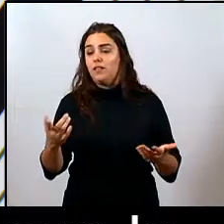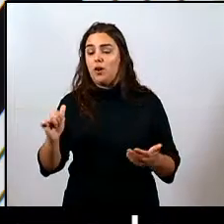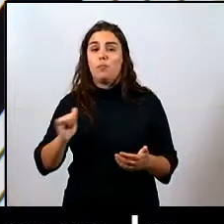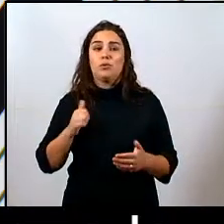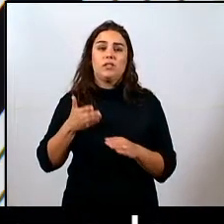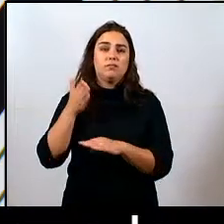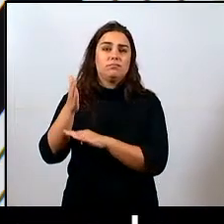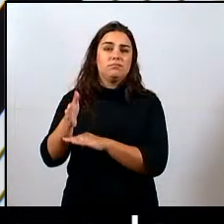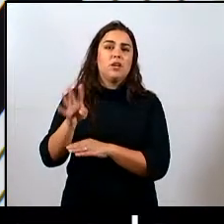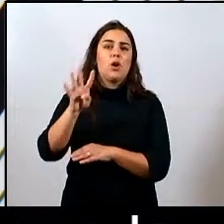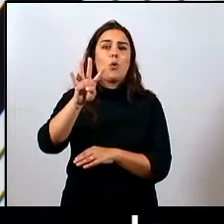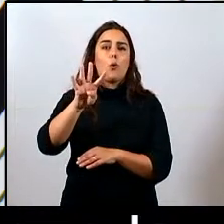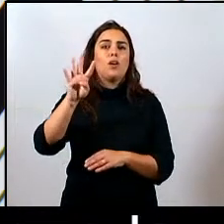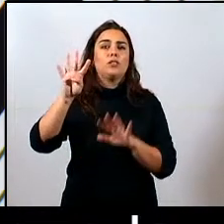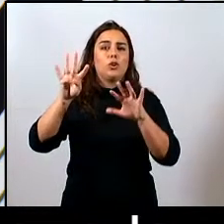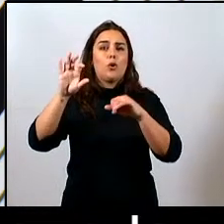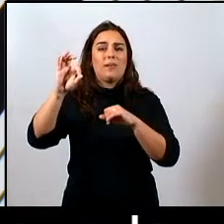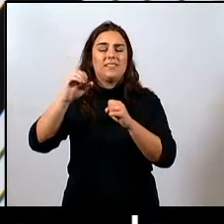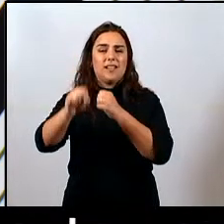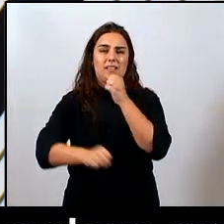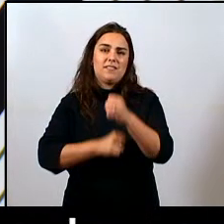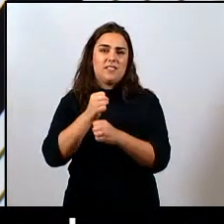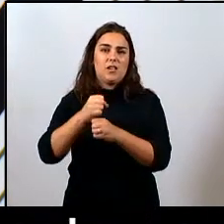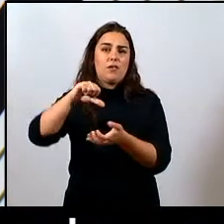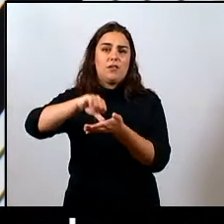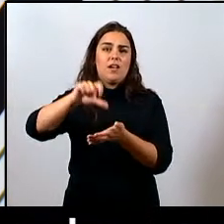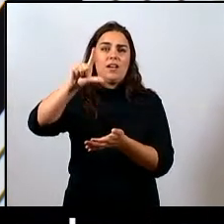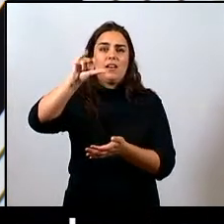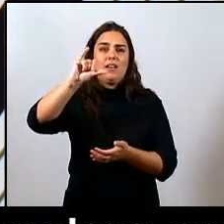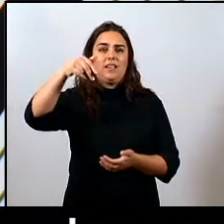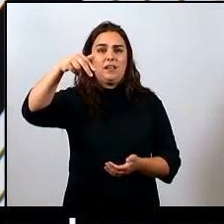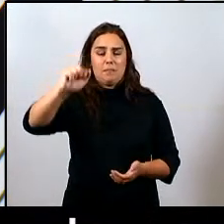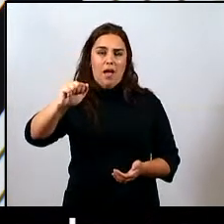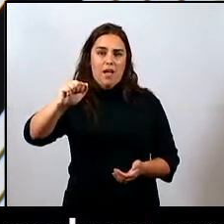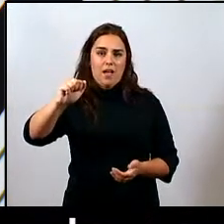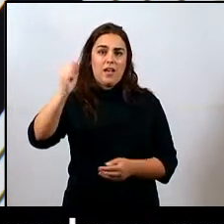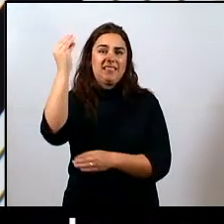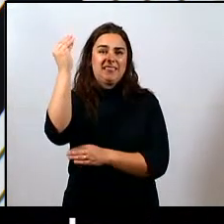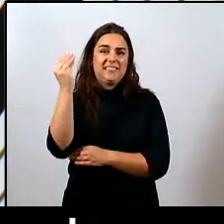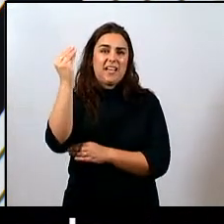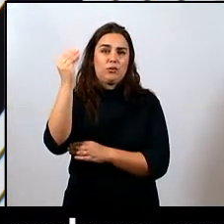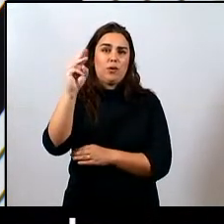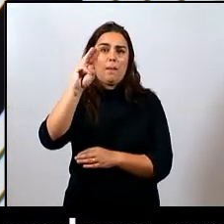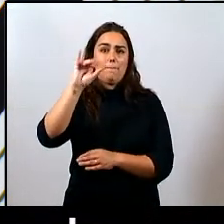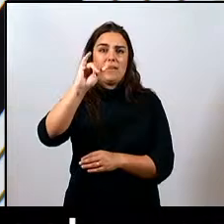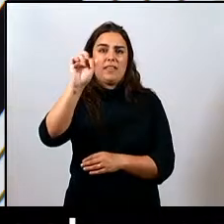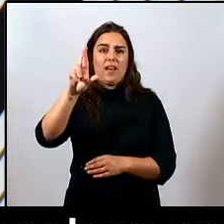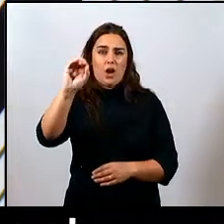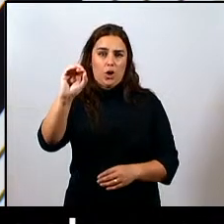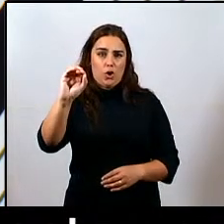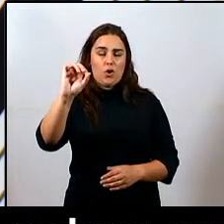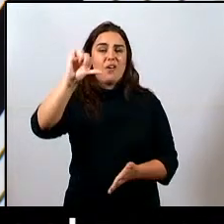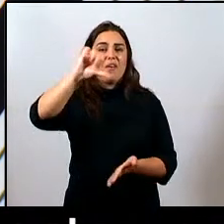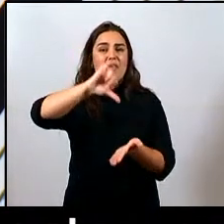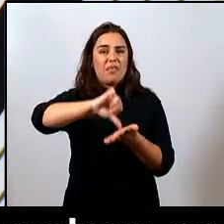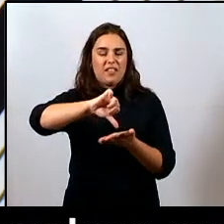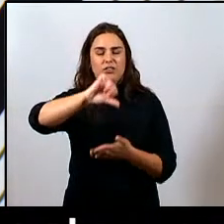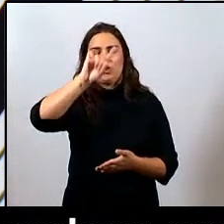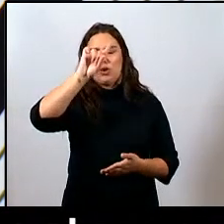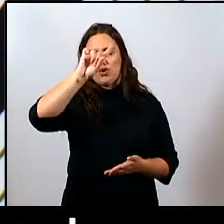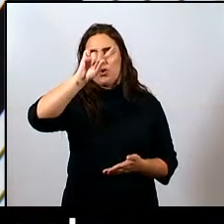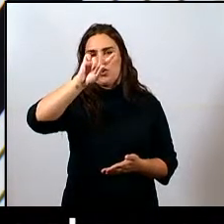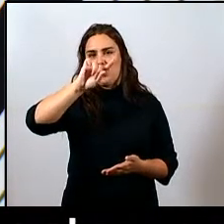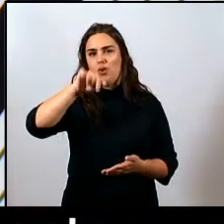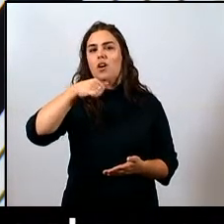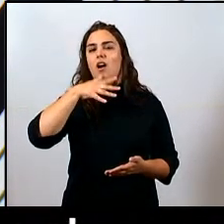el 490 aniversario de la ciudad de Lima, la restitución de la estatua de Pizarro, en el centro de la ciudad, la